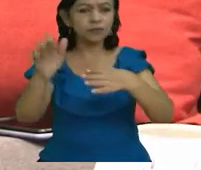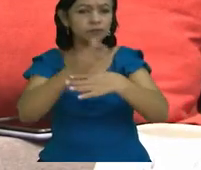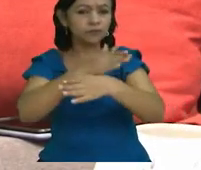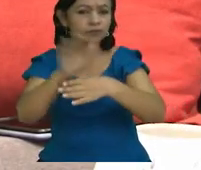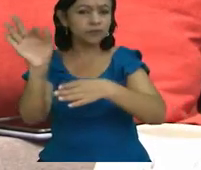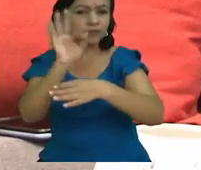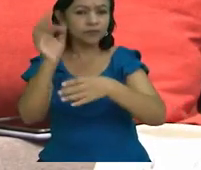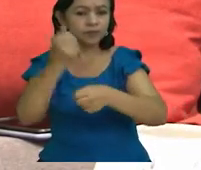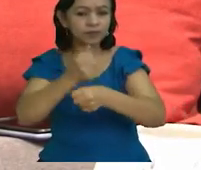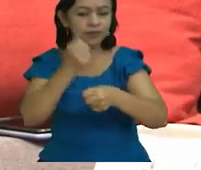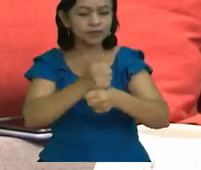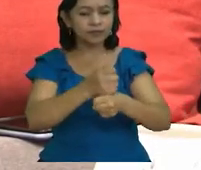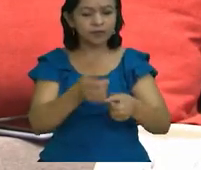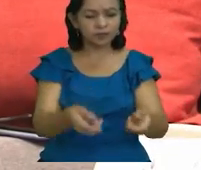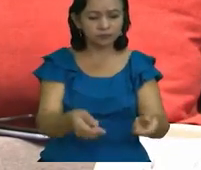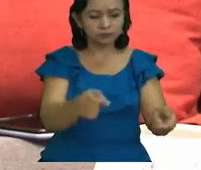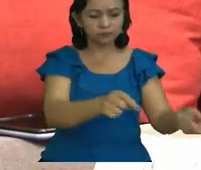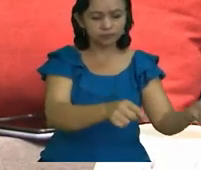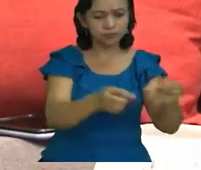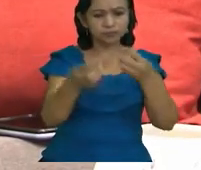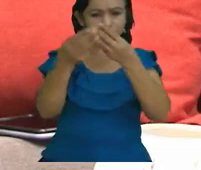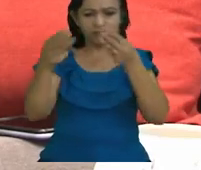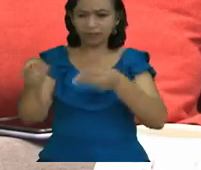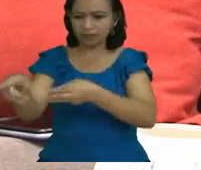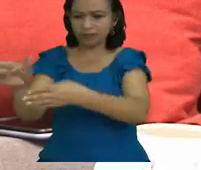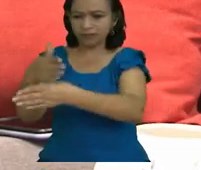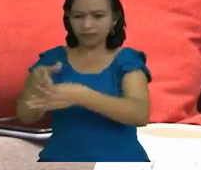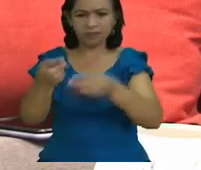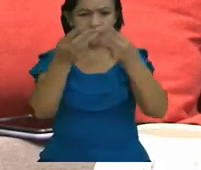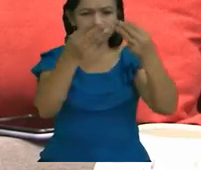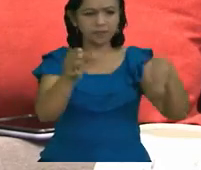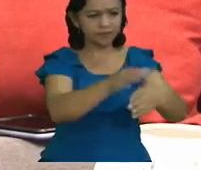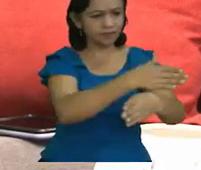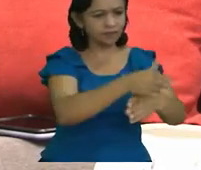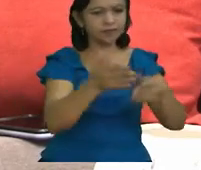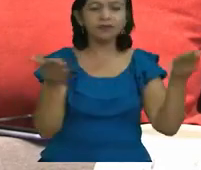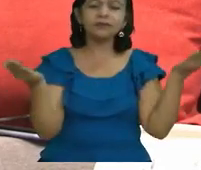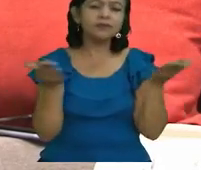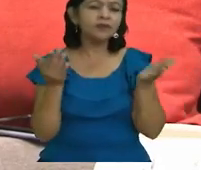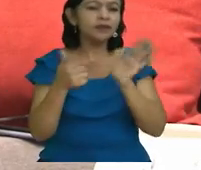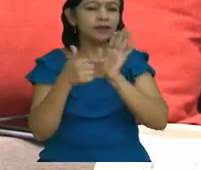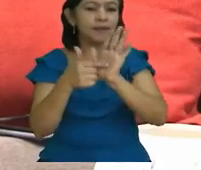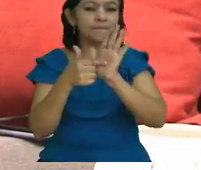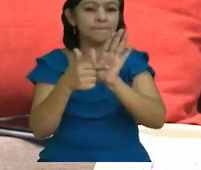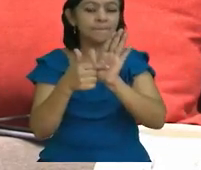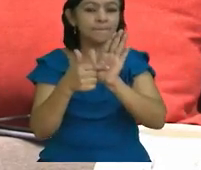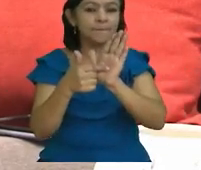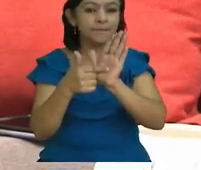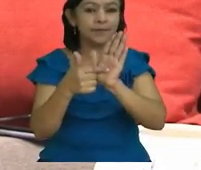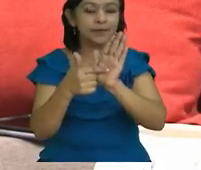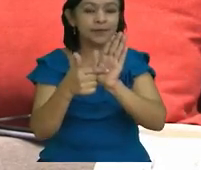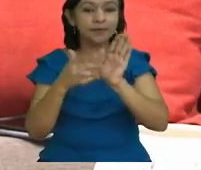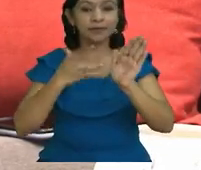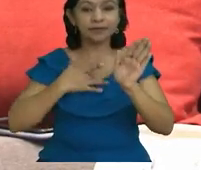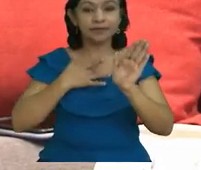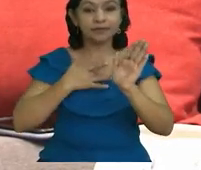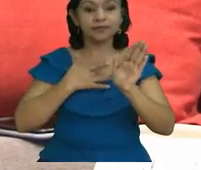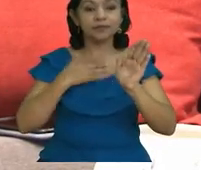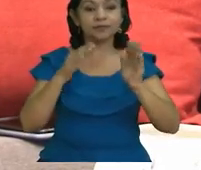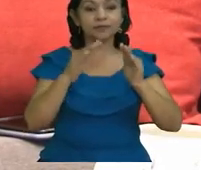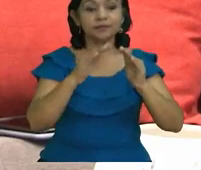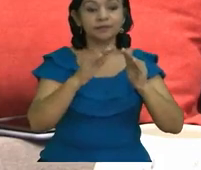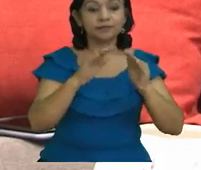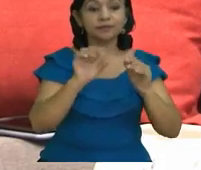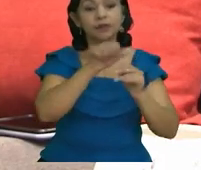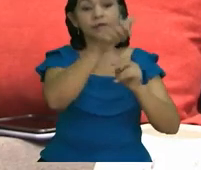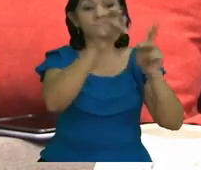la tierra, que estén trabajando con otros materiales, eso es como el ejemplo que ellos necesitan para que la comunidad se